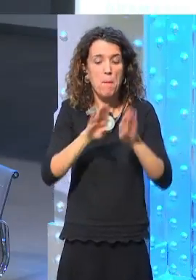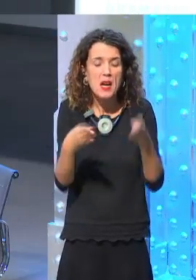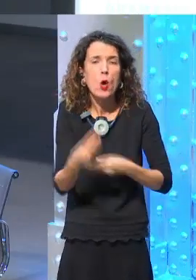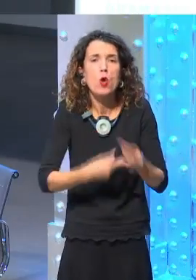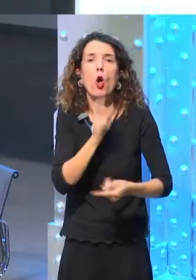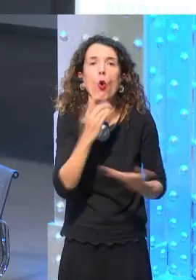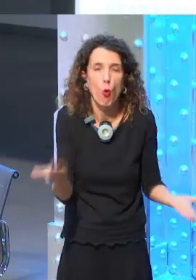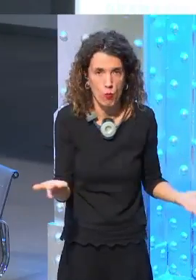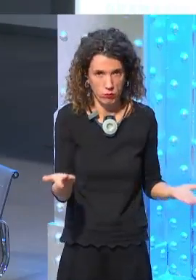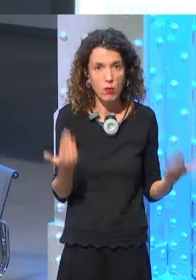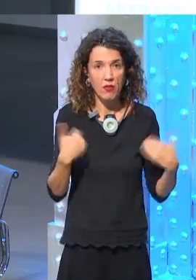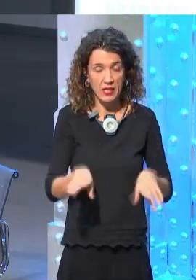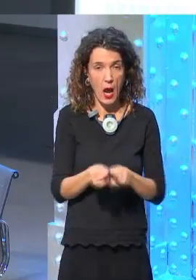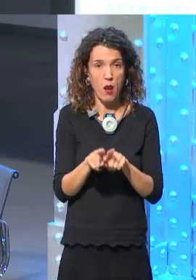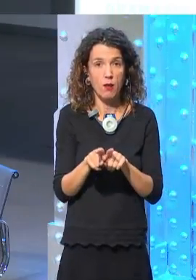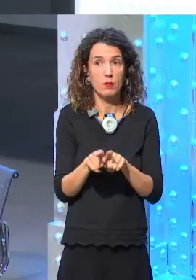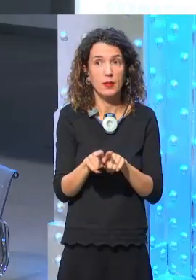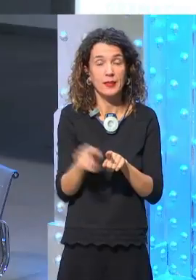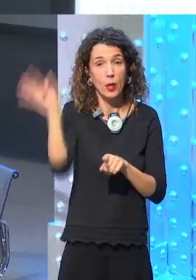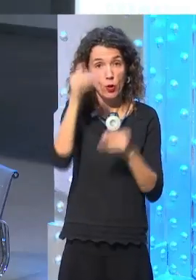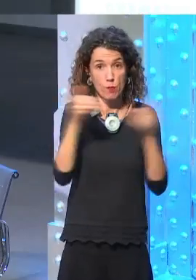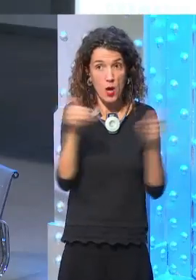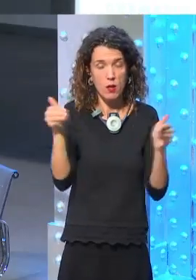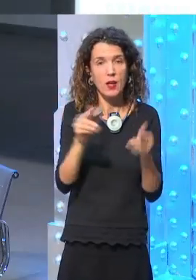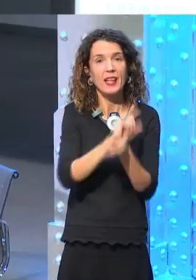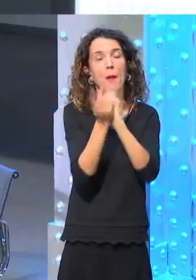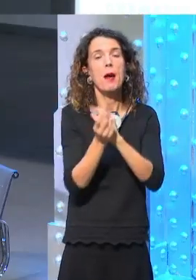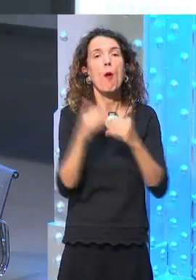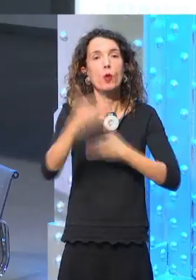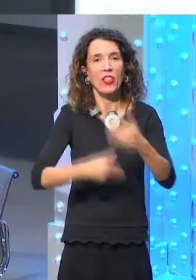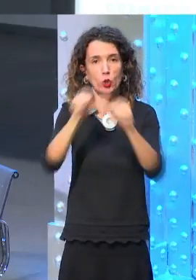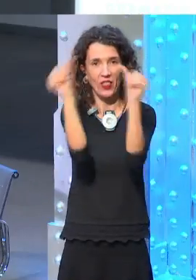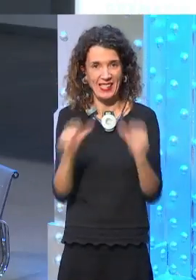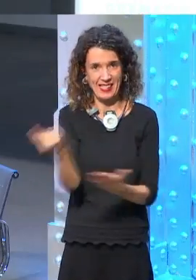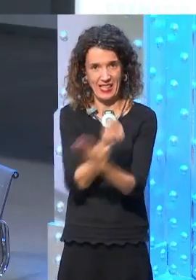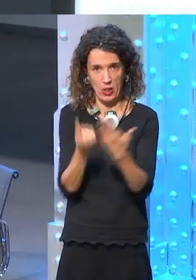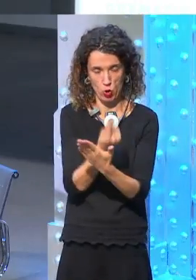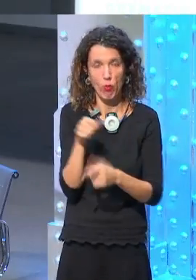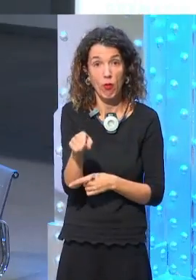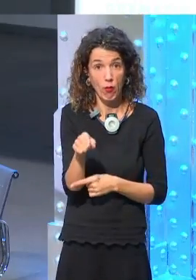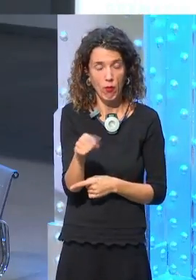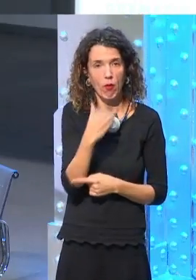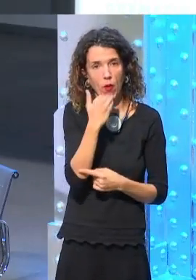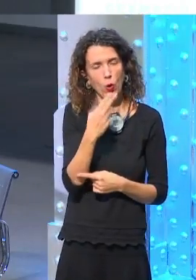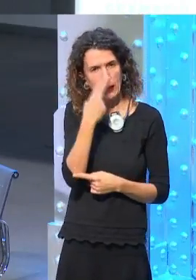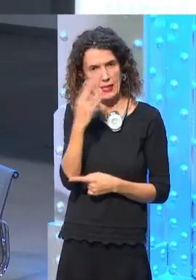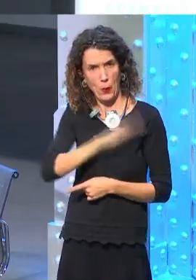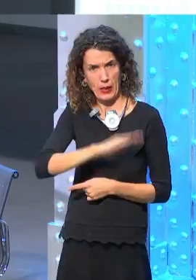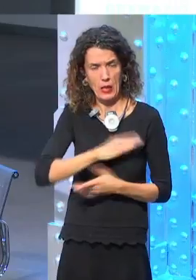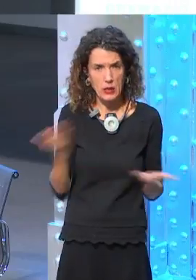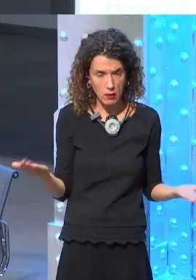mesa. Entonces cambiamos la premisa de forma a procesos de diseño. Y esto es algo que nos interesa